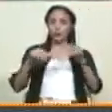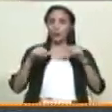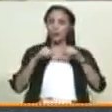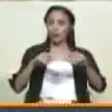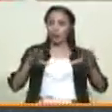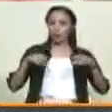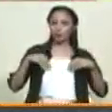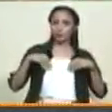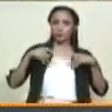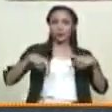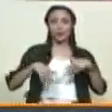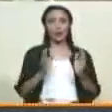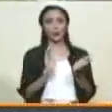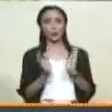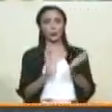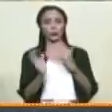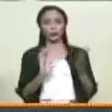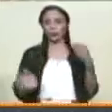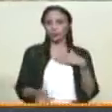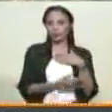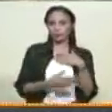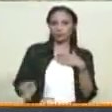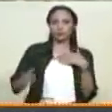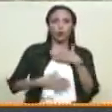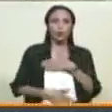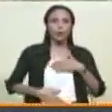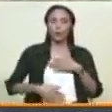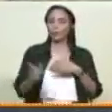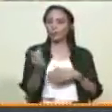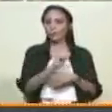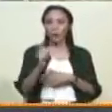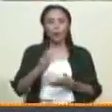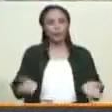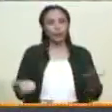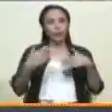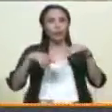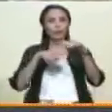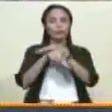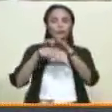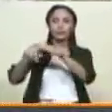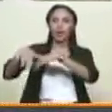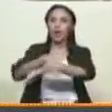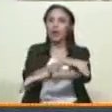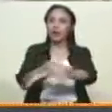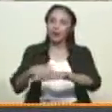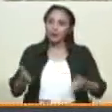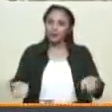no es estar para estar encerrado aquí, no. No, no y no.